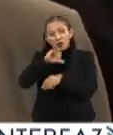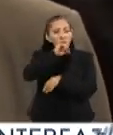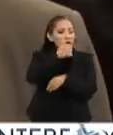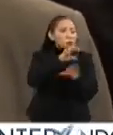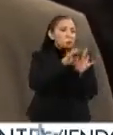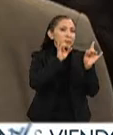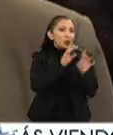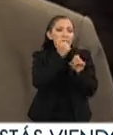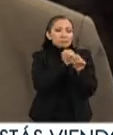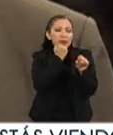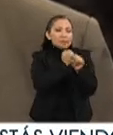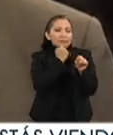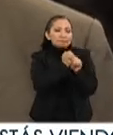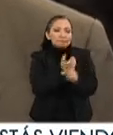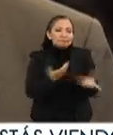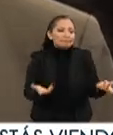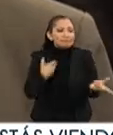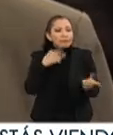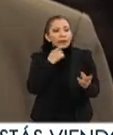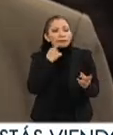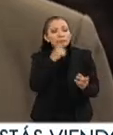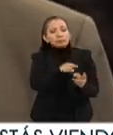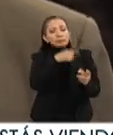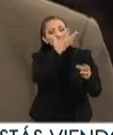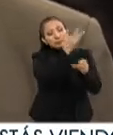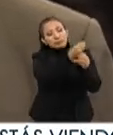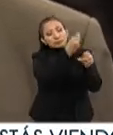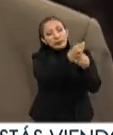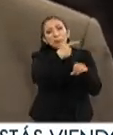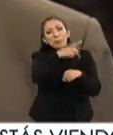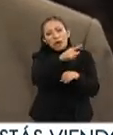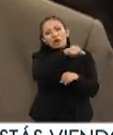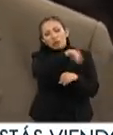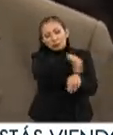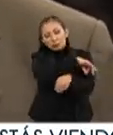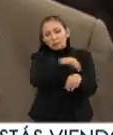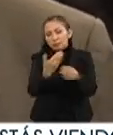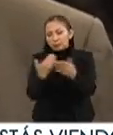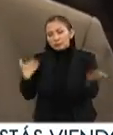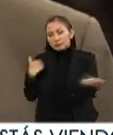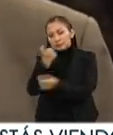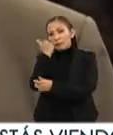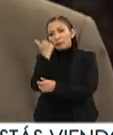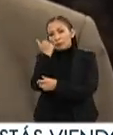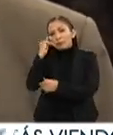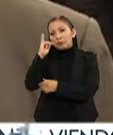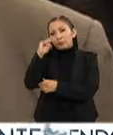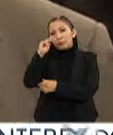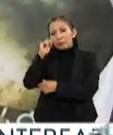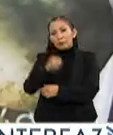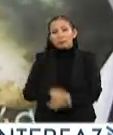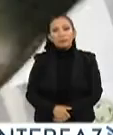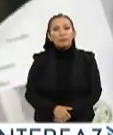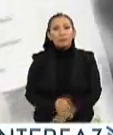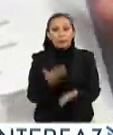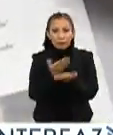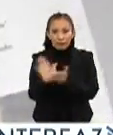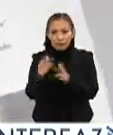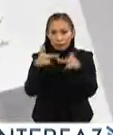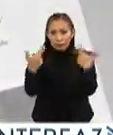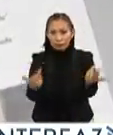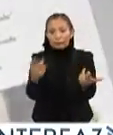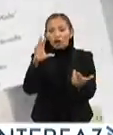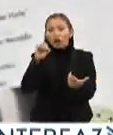por cuestiones prácticas se han mandado a fabricar, pero con diseños de nosotros mismos. Por su parte, la